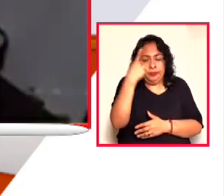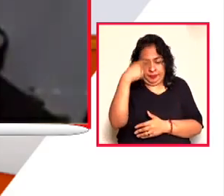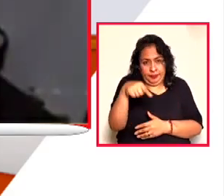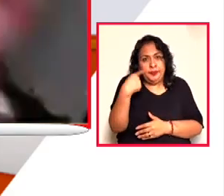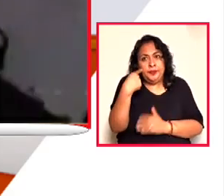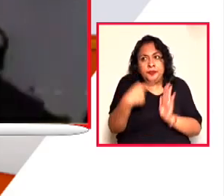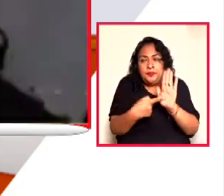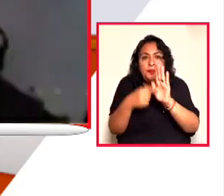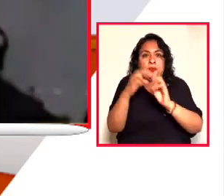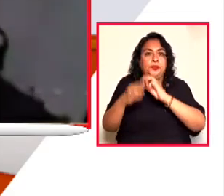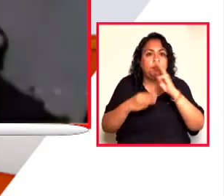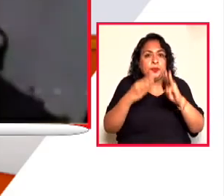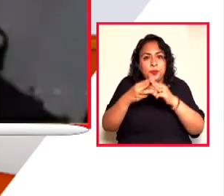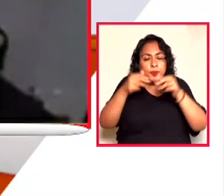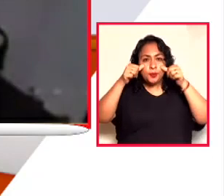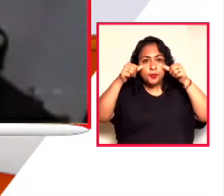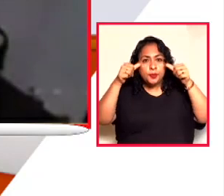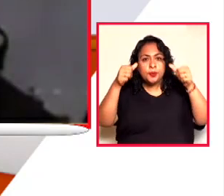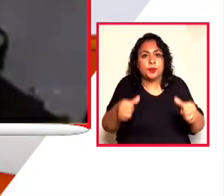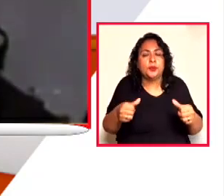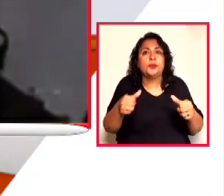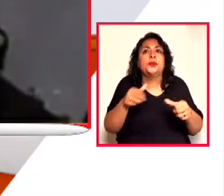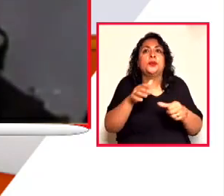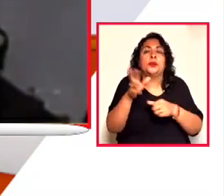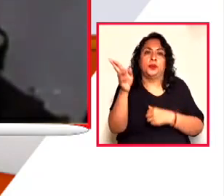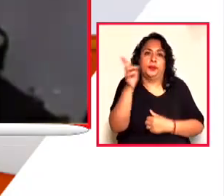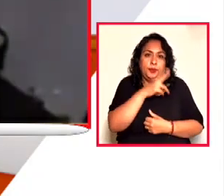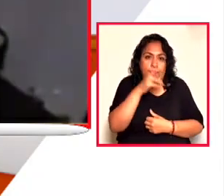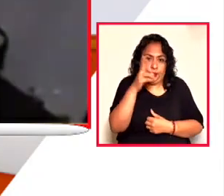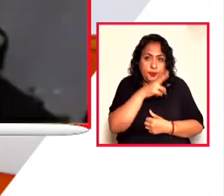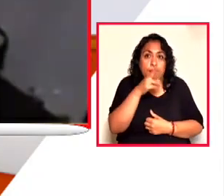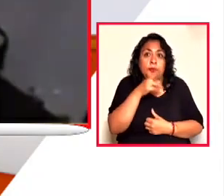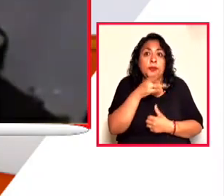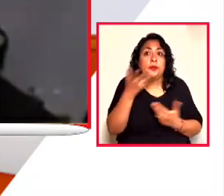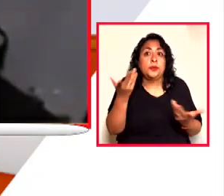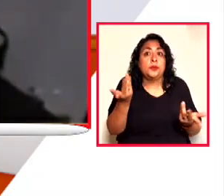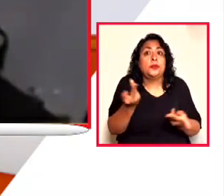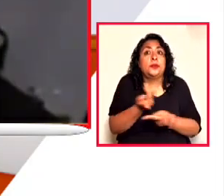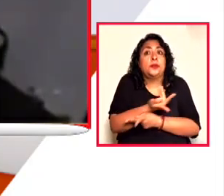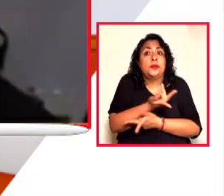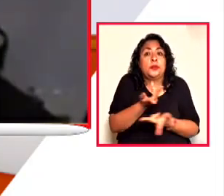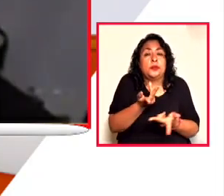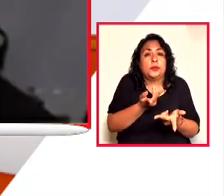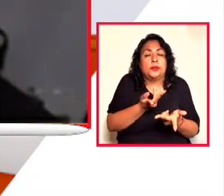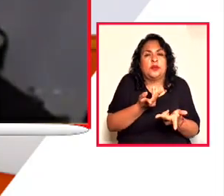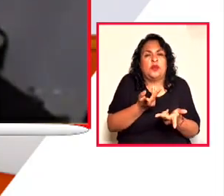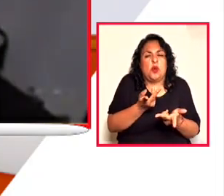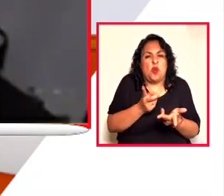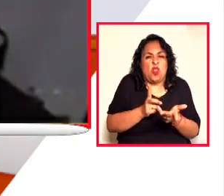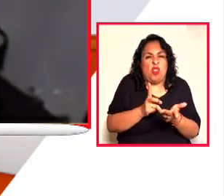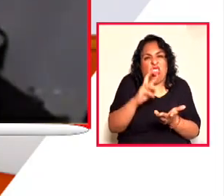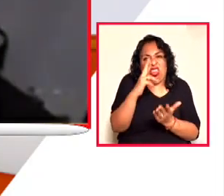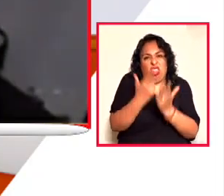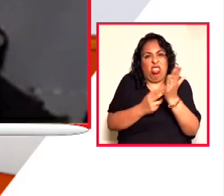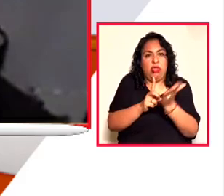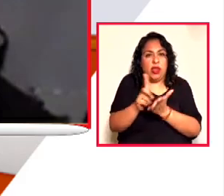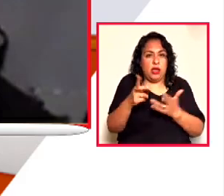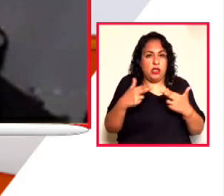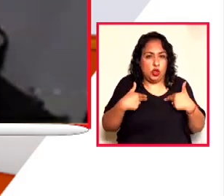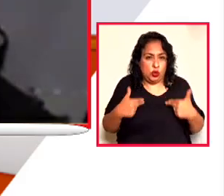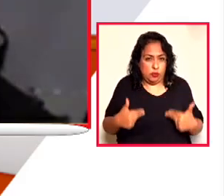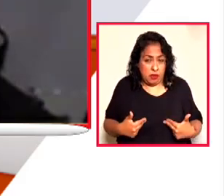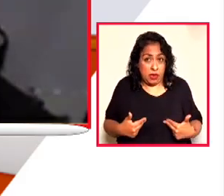mundo ponga sus ojos en Rusia sobre lo que está ocurriendo de violación a derechos humanos. Así es que Estados Unidos, con